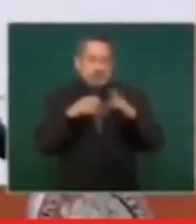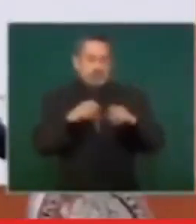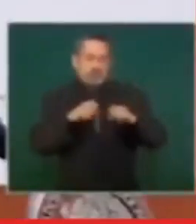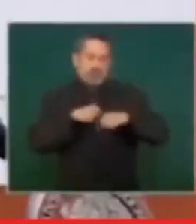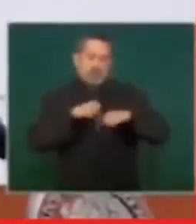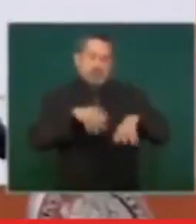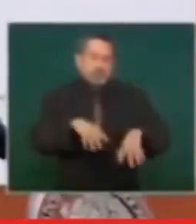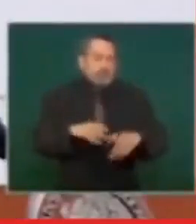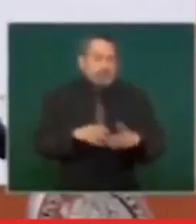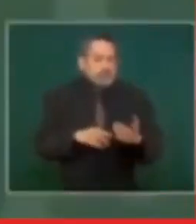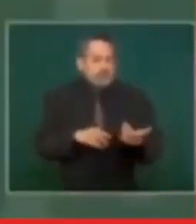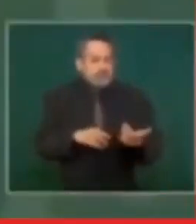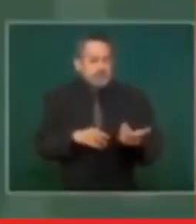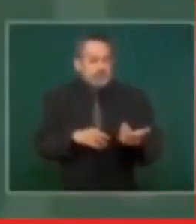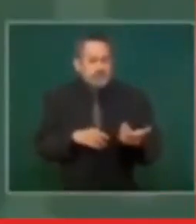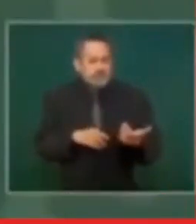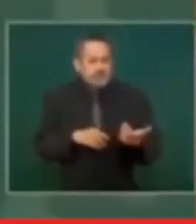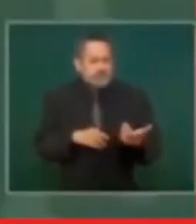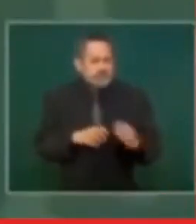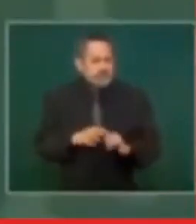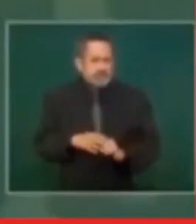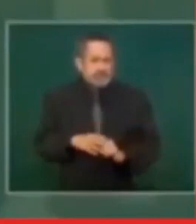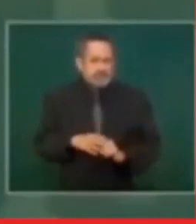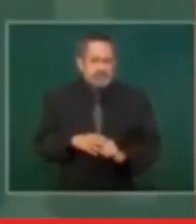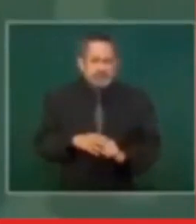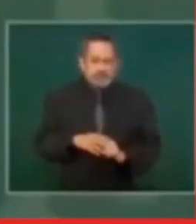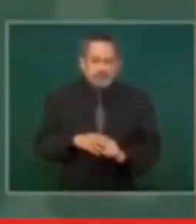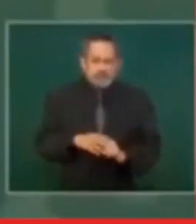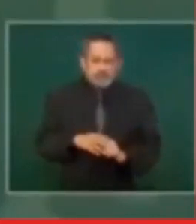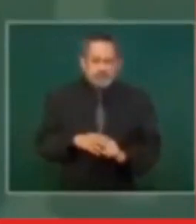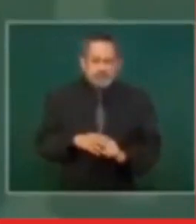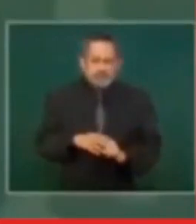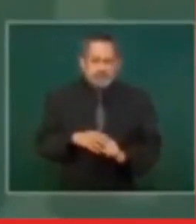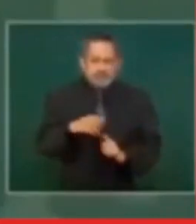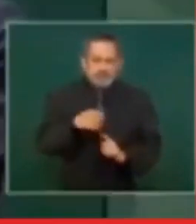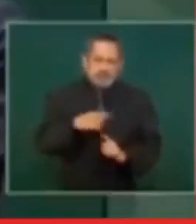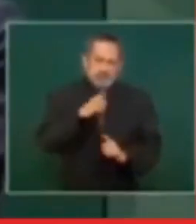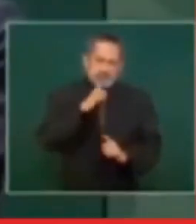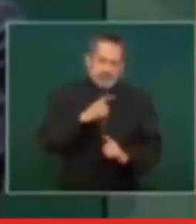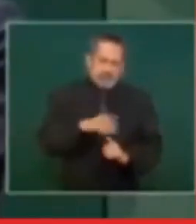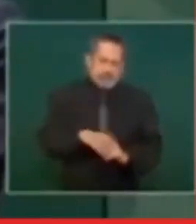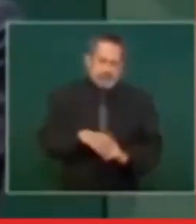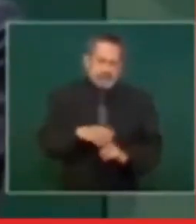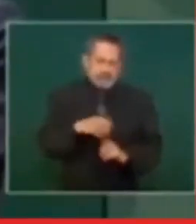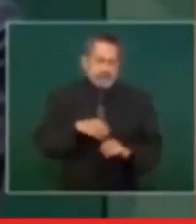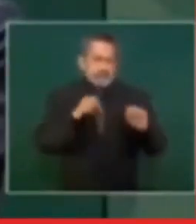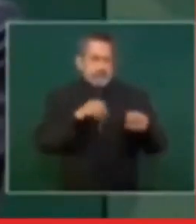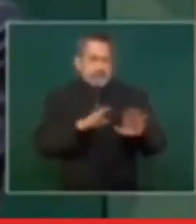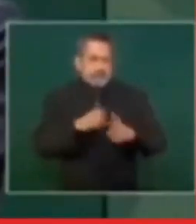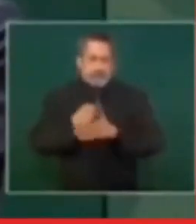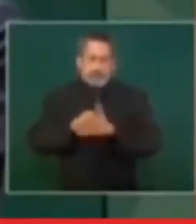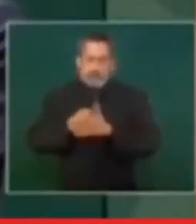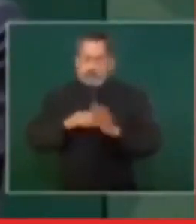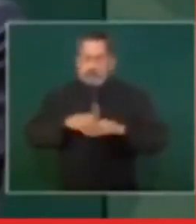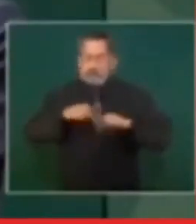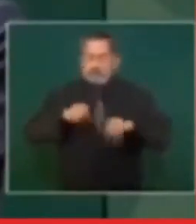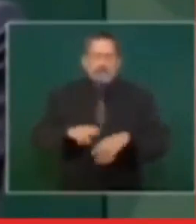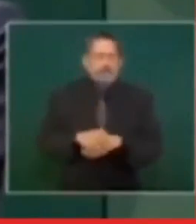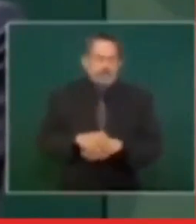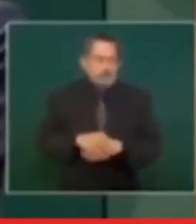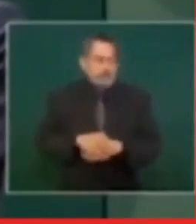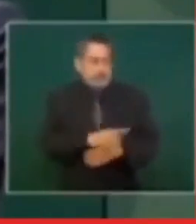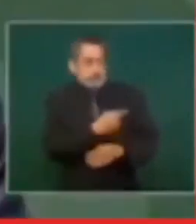y este ah dejar de luchar se